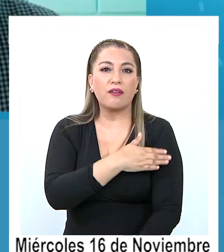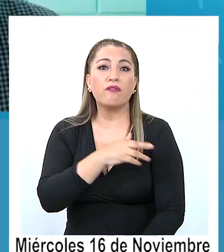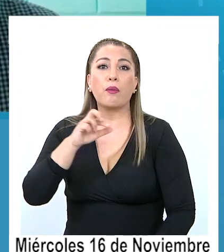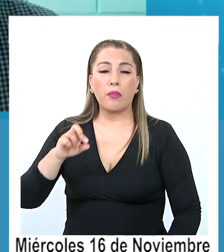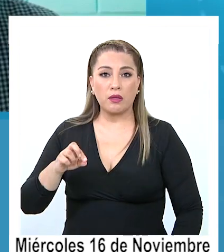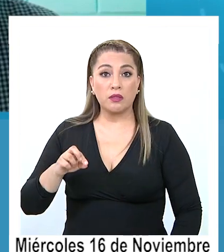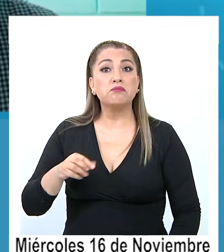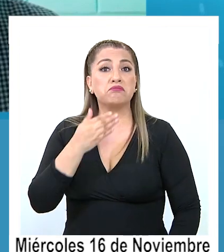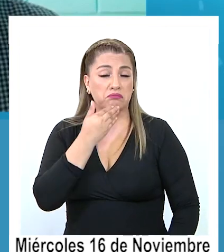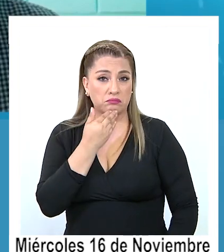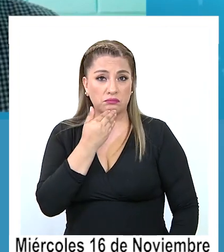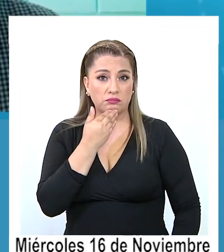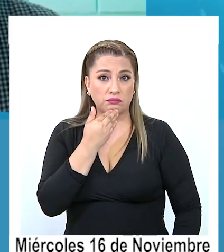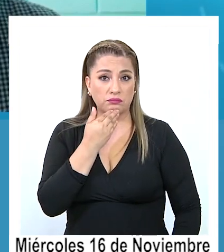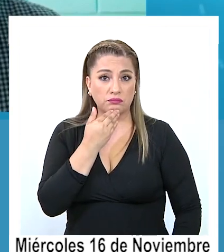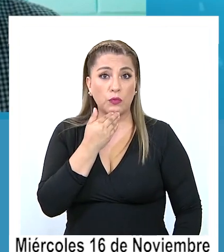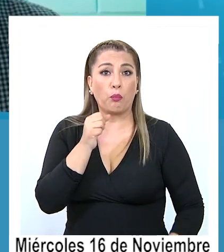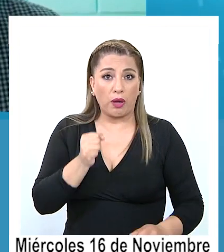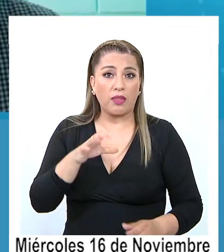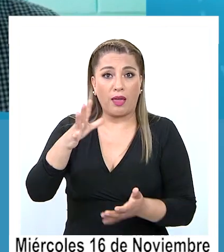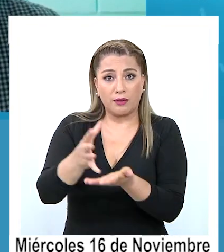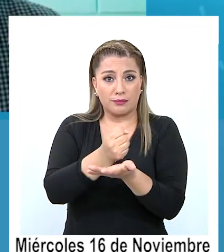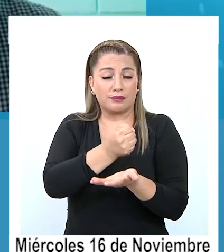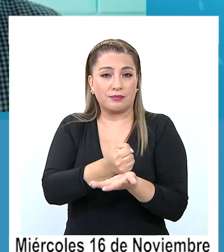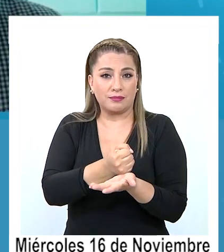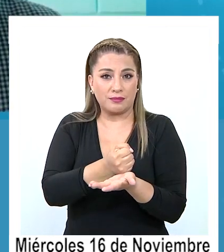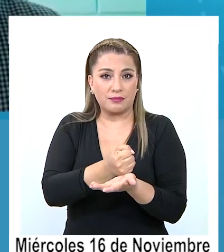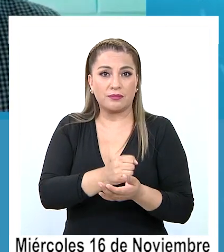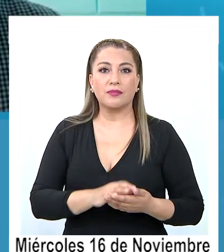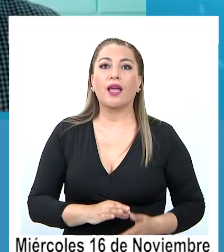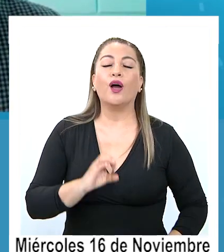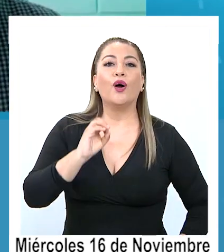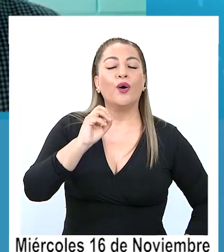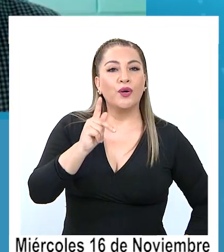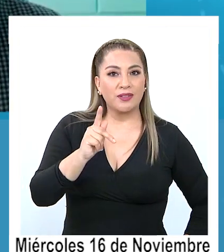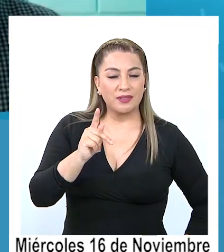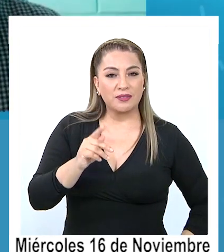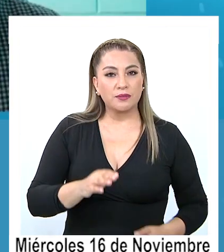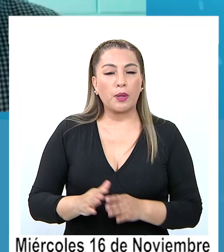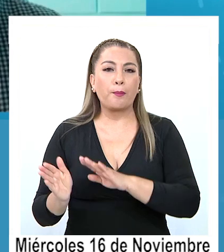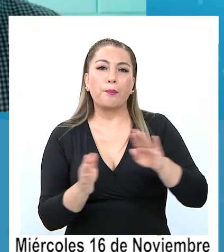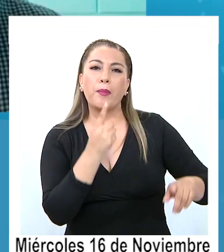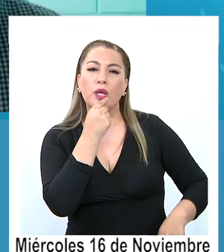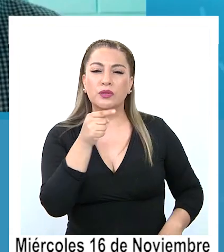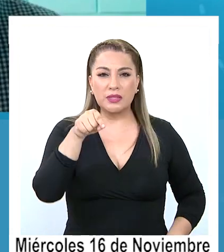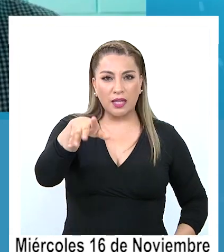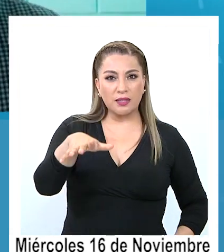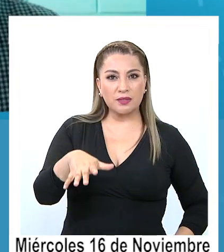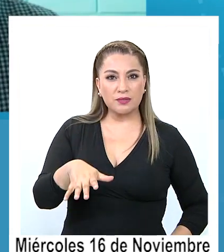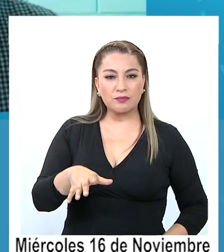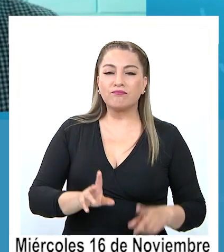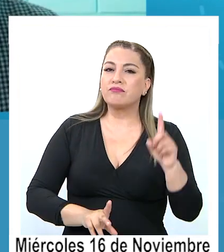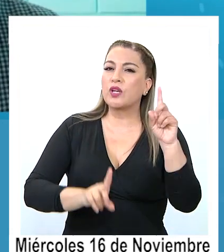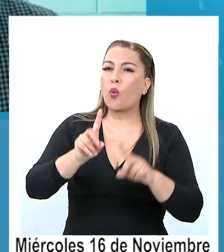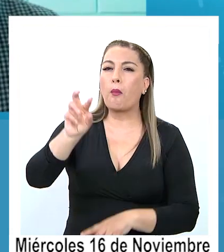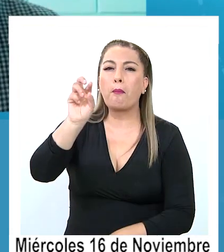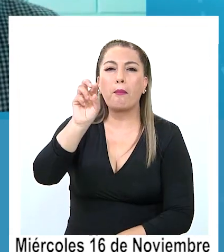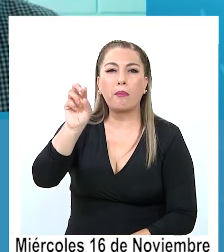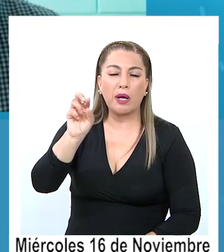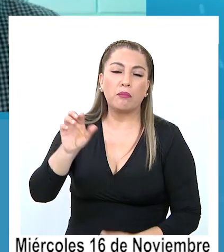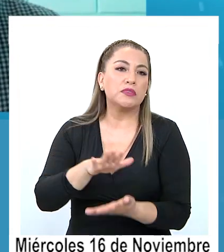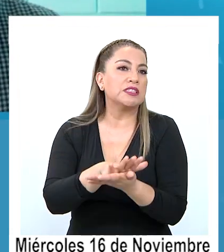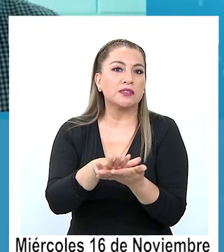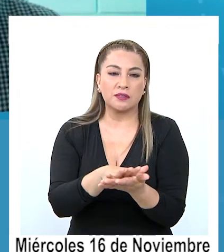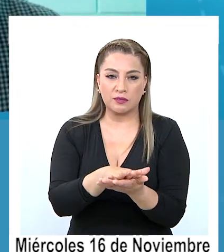AFP, absolutamente es efectivo. Ok, ¿qué pasa con aquellos padres que tienen,